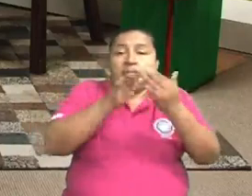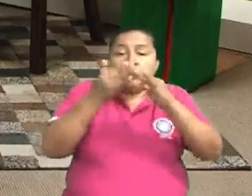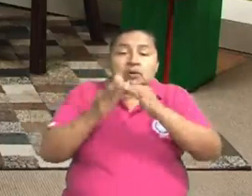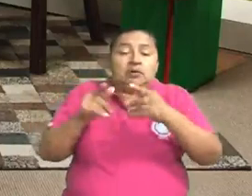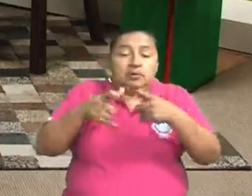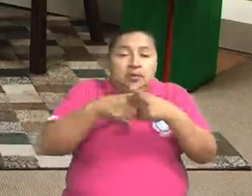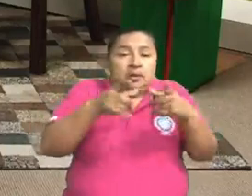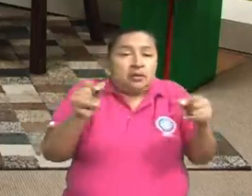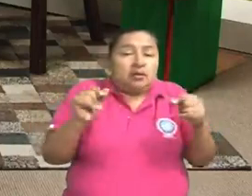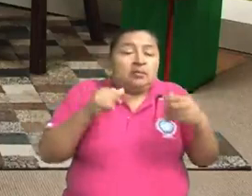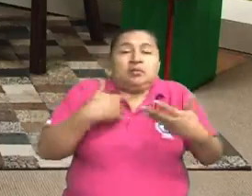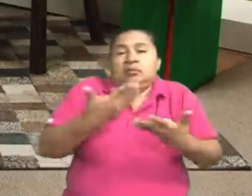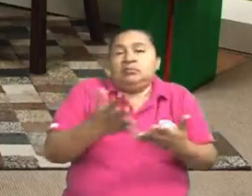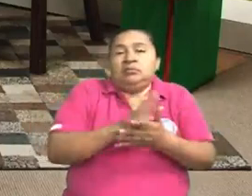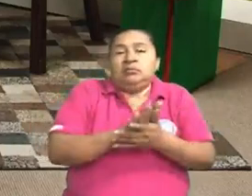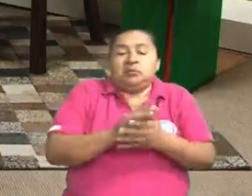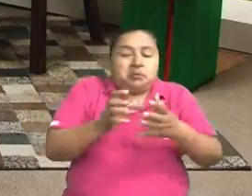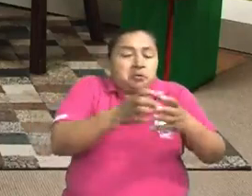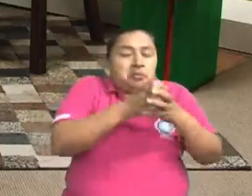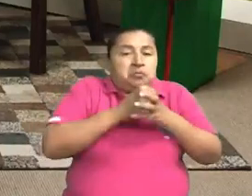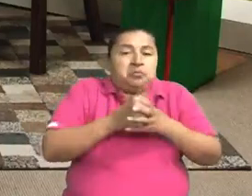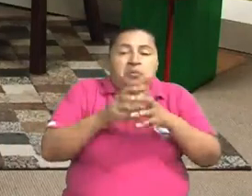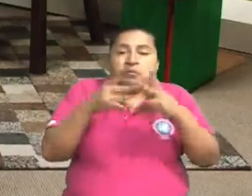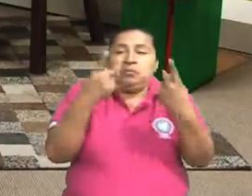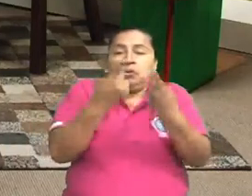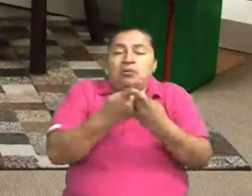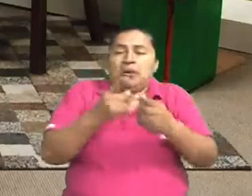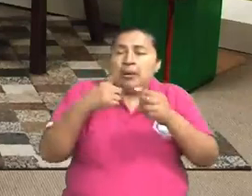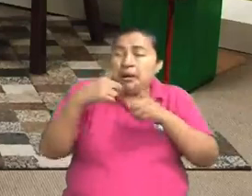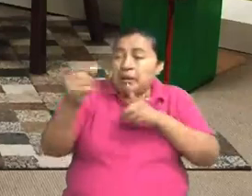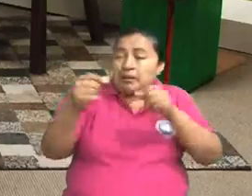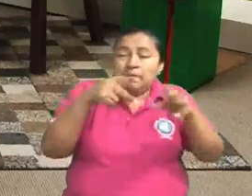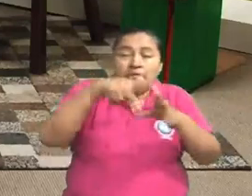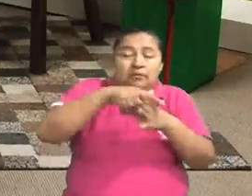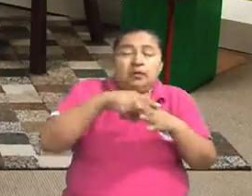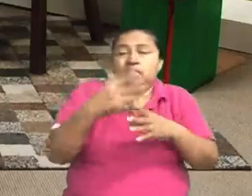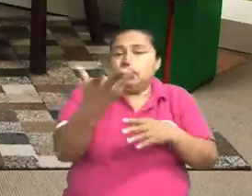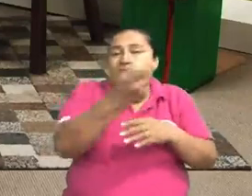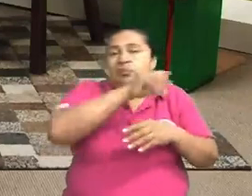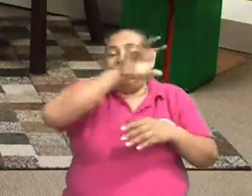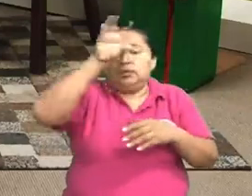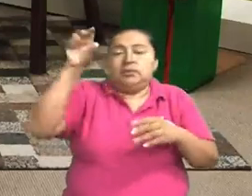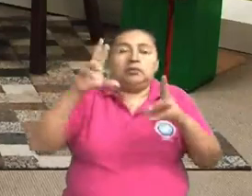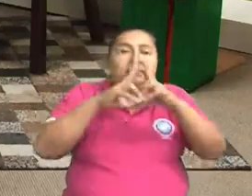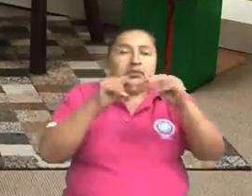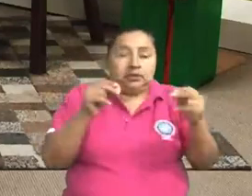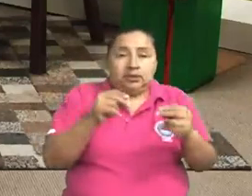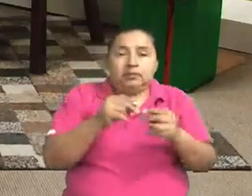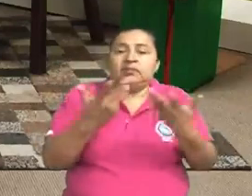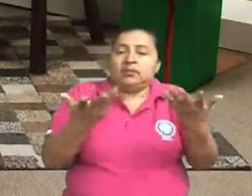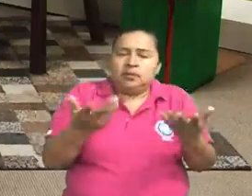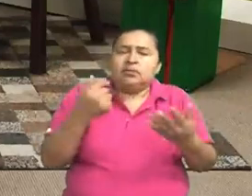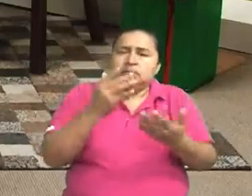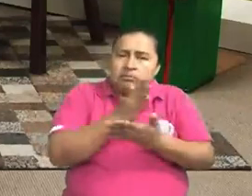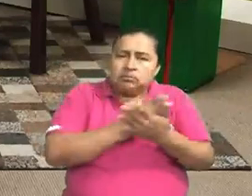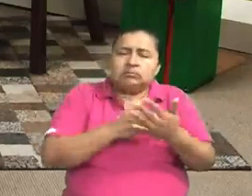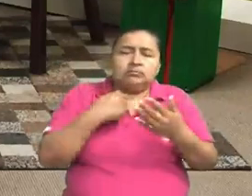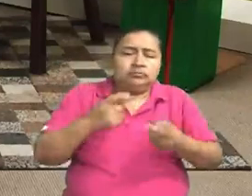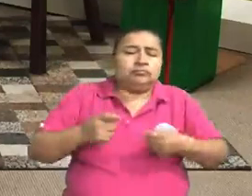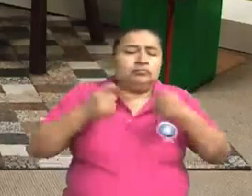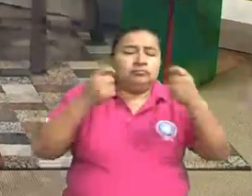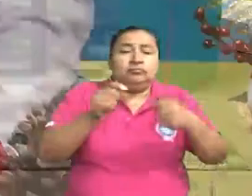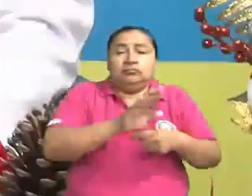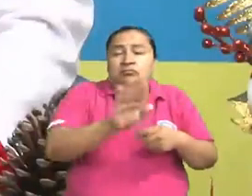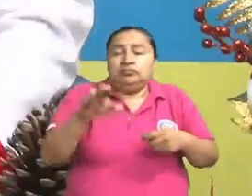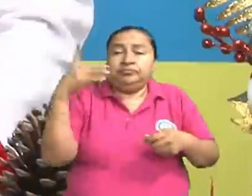de Managua, en las comunidades y en las comarcas, en todos los departamentos del país, que son parte de la restitución de